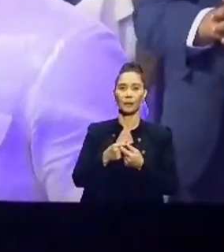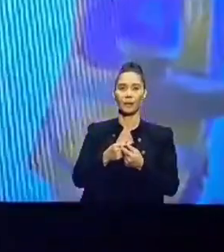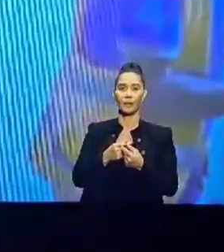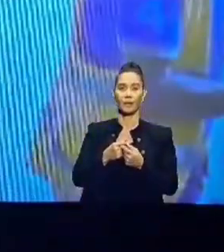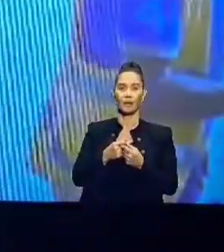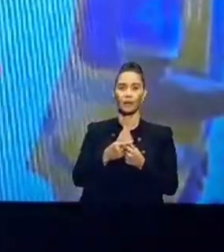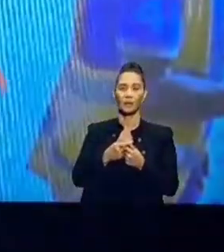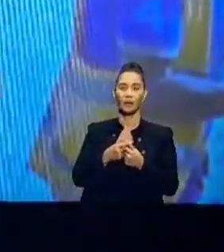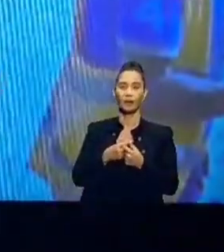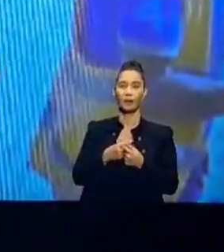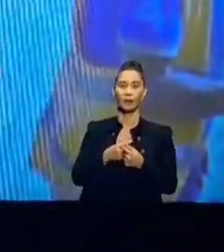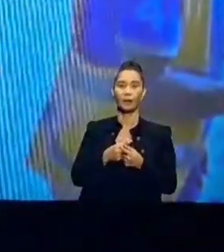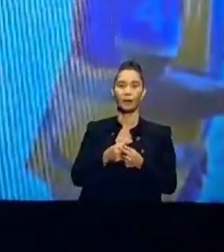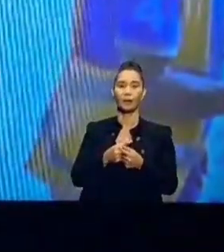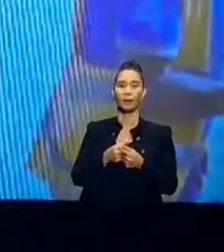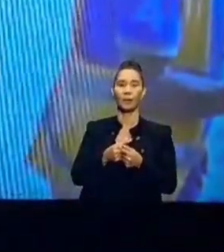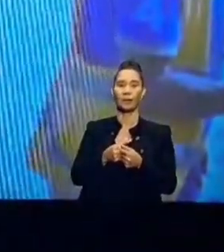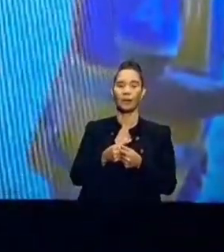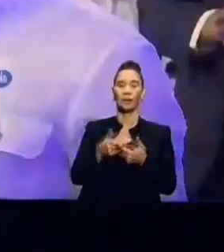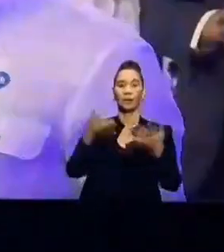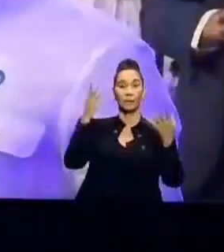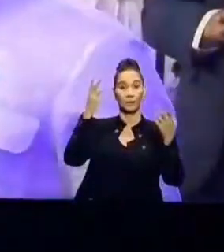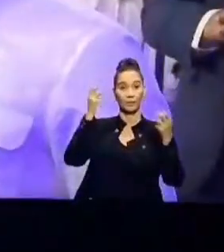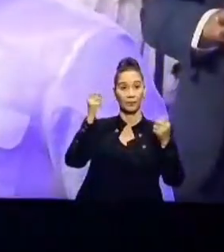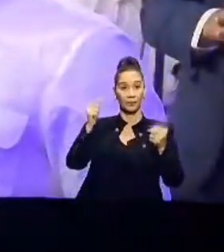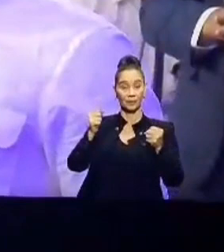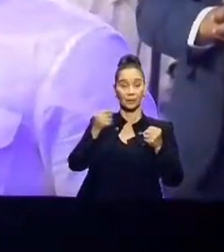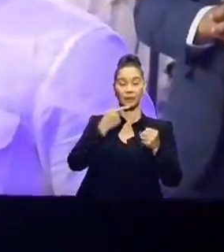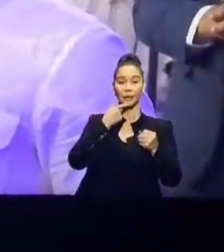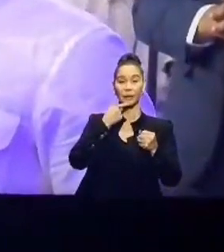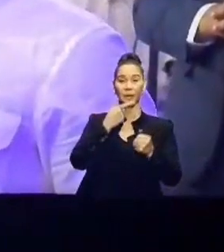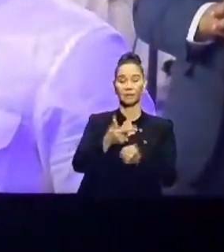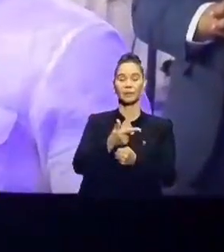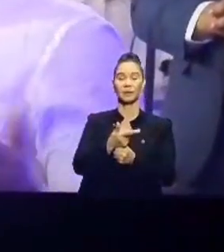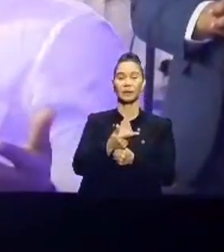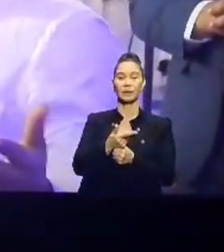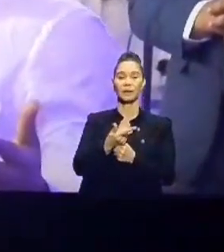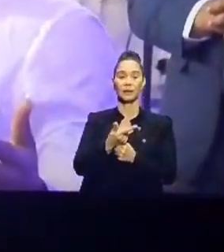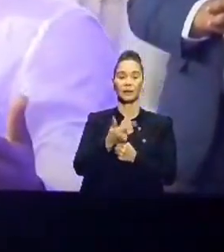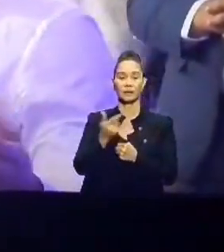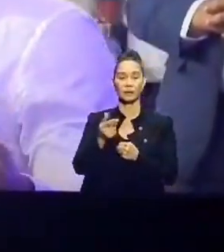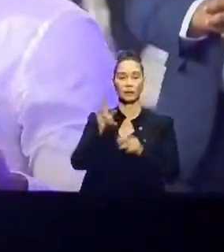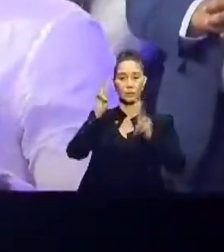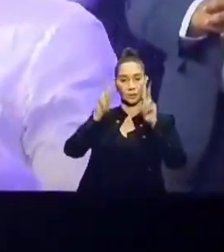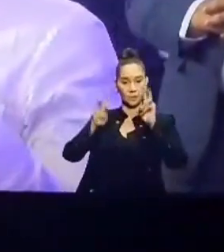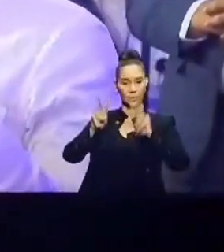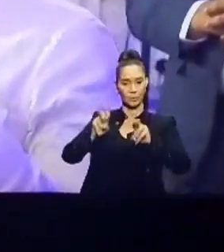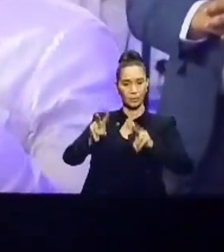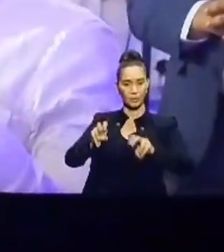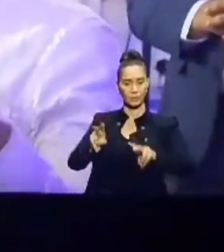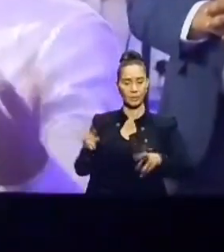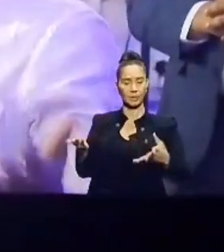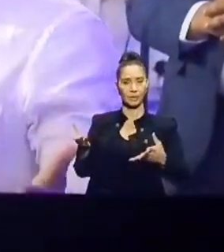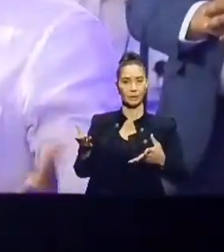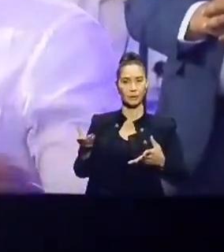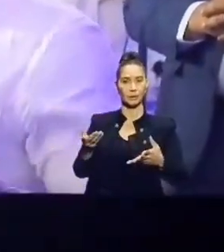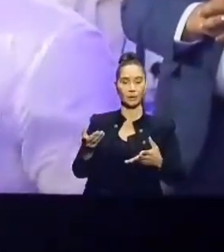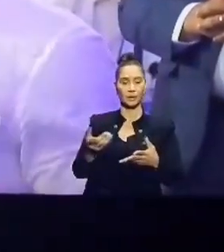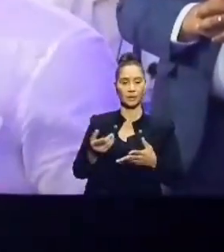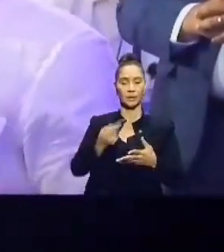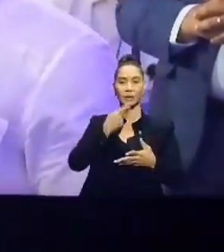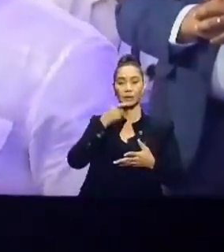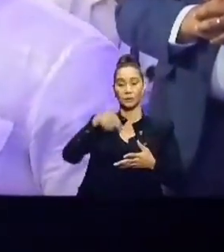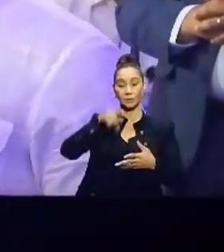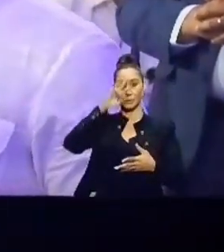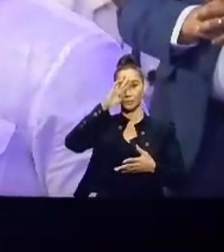hay que hablar con Kerem entonces. Presidente, entonces, decirle que según unos investigadores han dicho